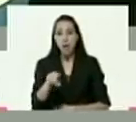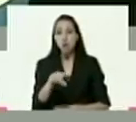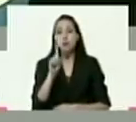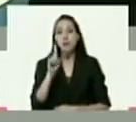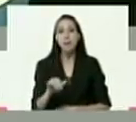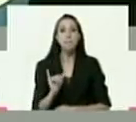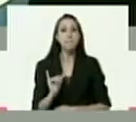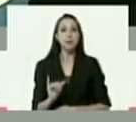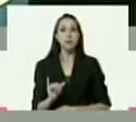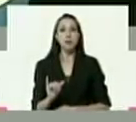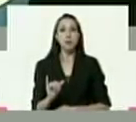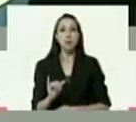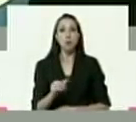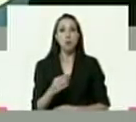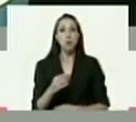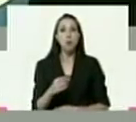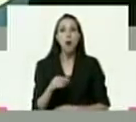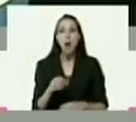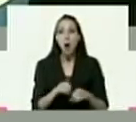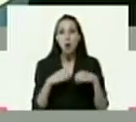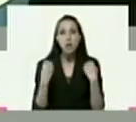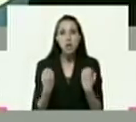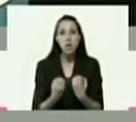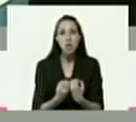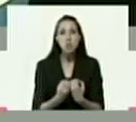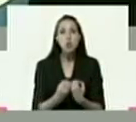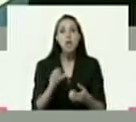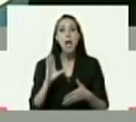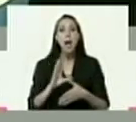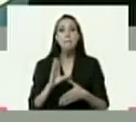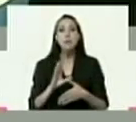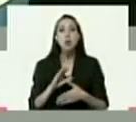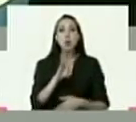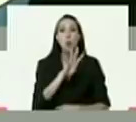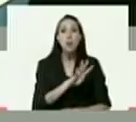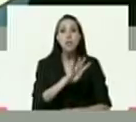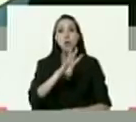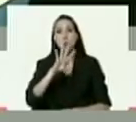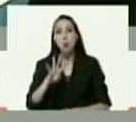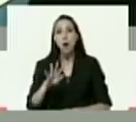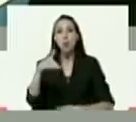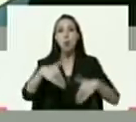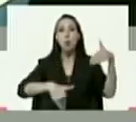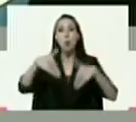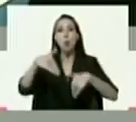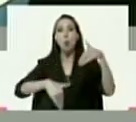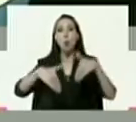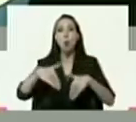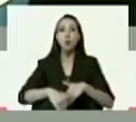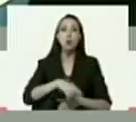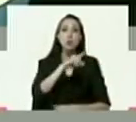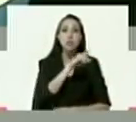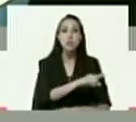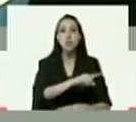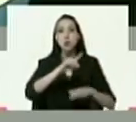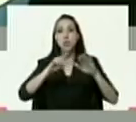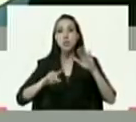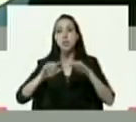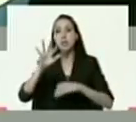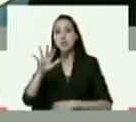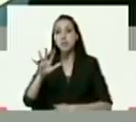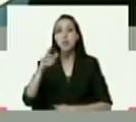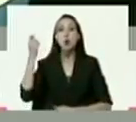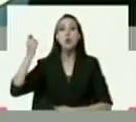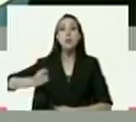supuestamente, en la Organización de Estados Americanos con 44 votos de 165 diputados. Es decir,